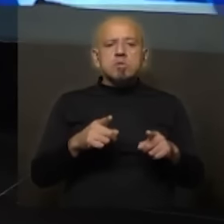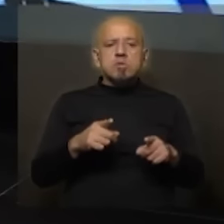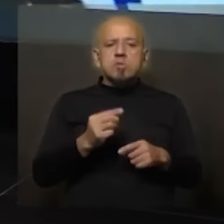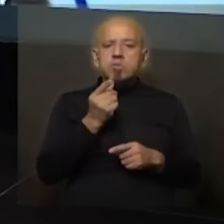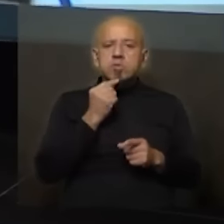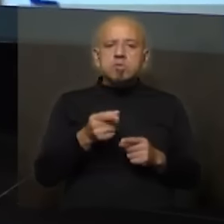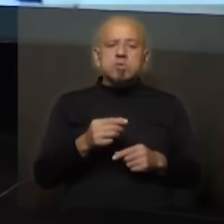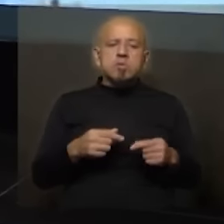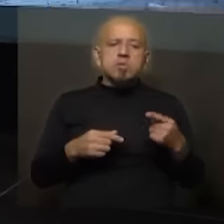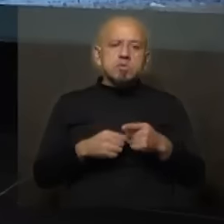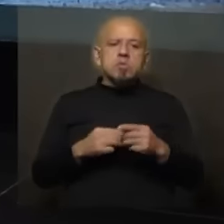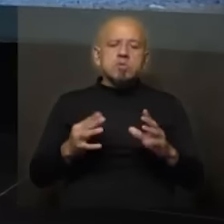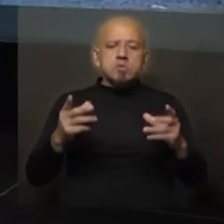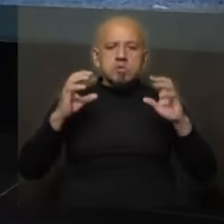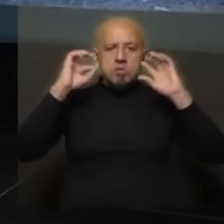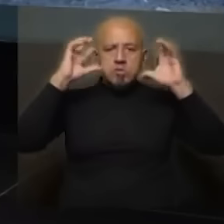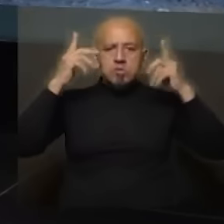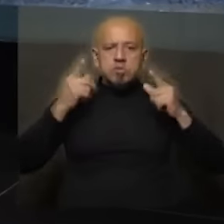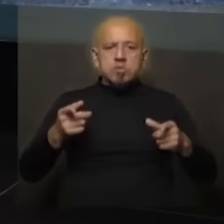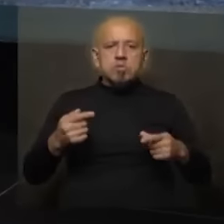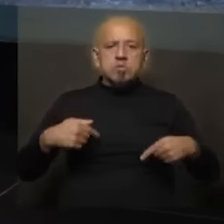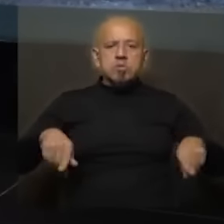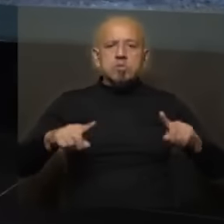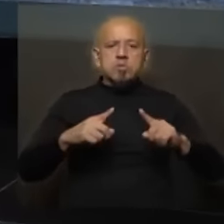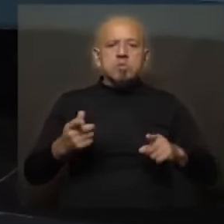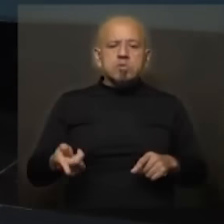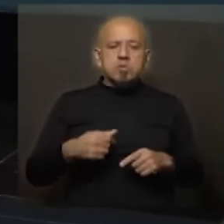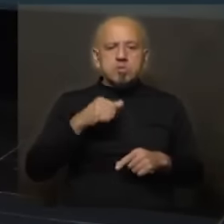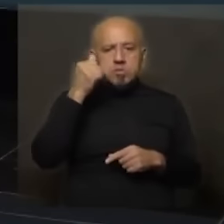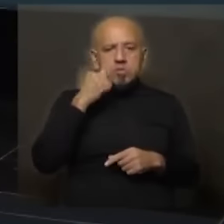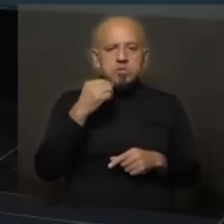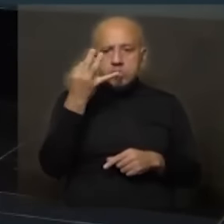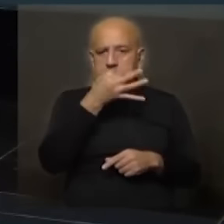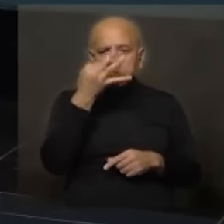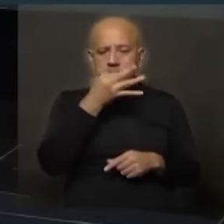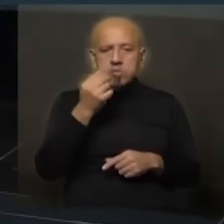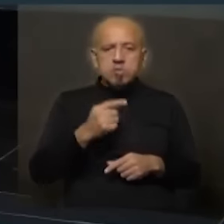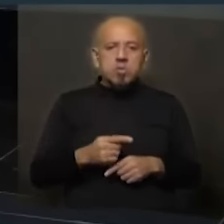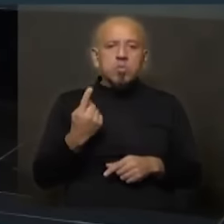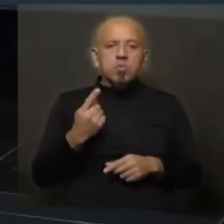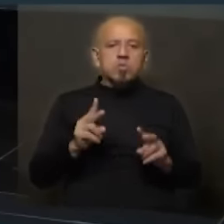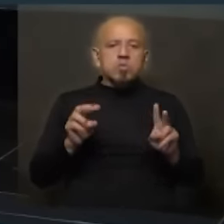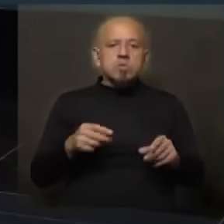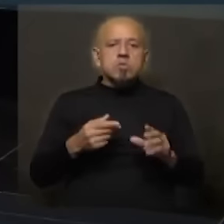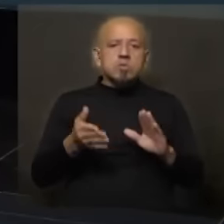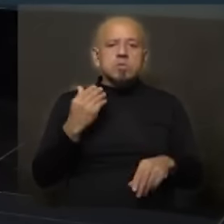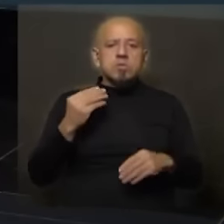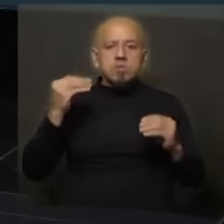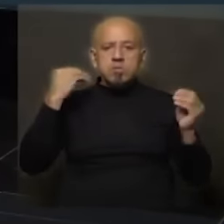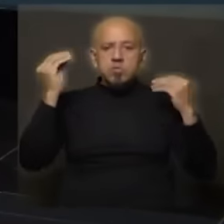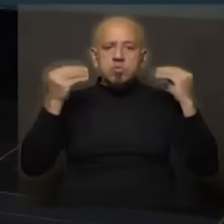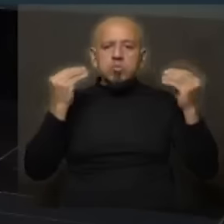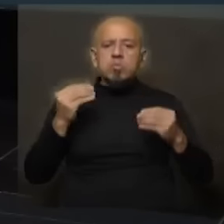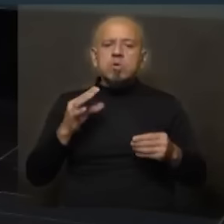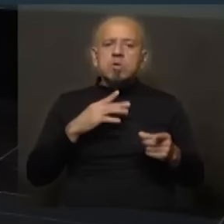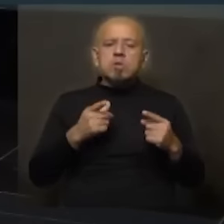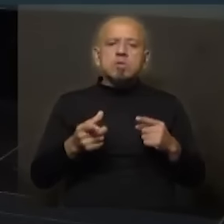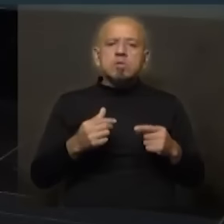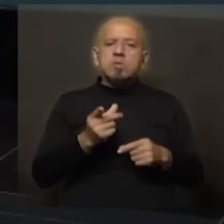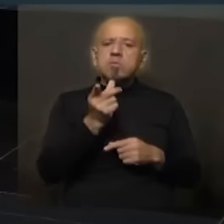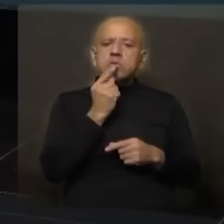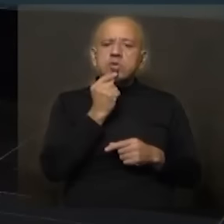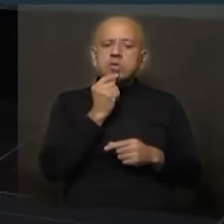hacer frente a la ola de violencia generada por el narcotráfico en esa ciudad. Uno de los aspectos que más preocupa es la libertad que tendrán los